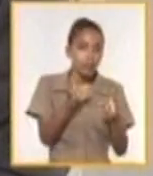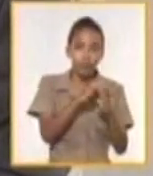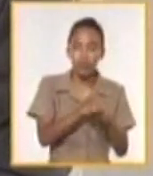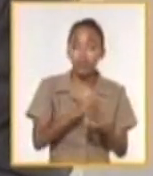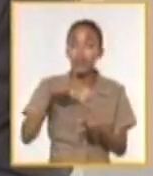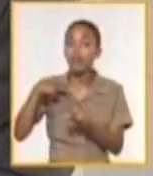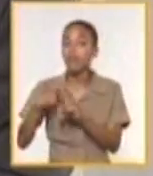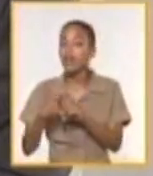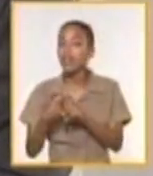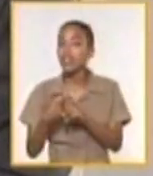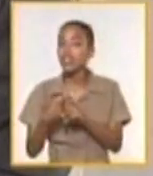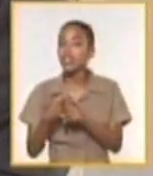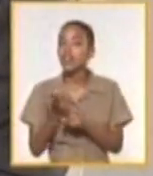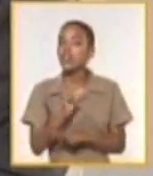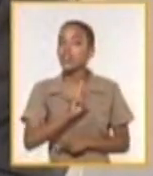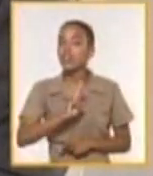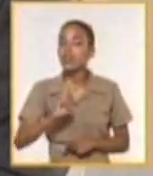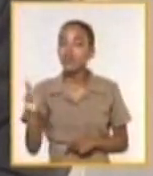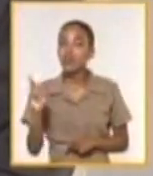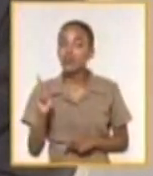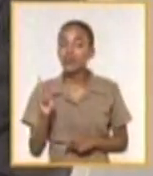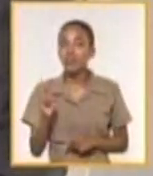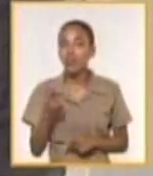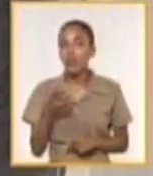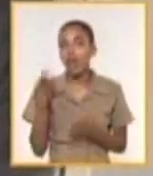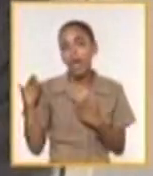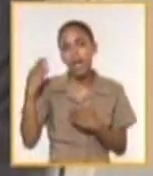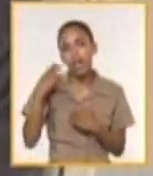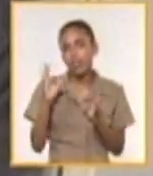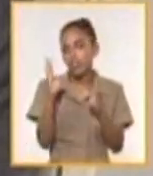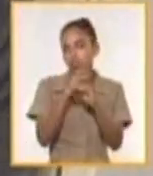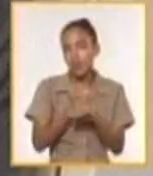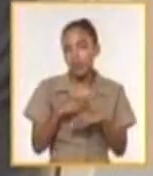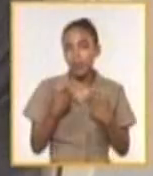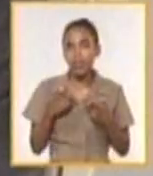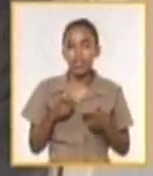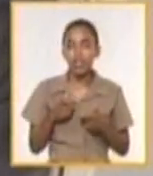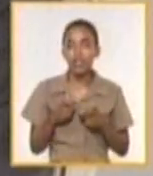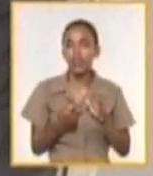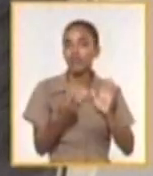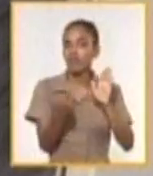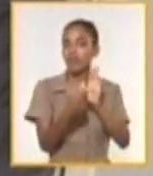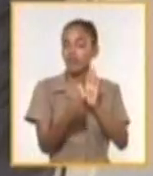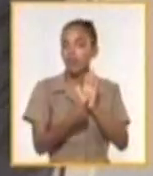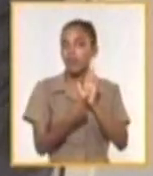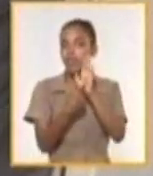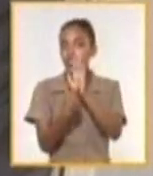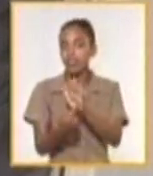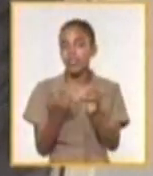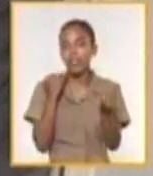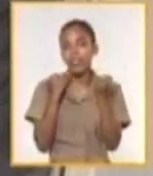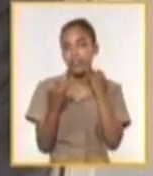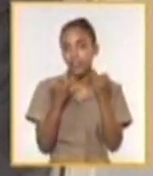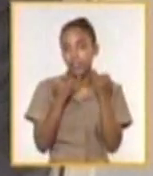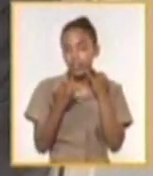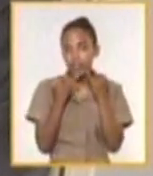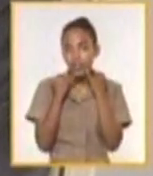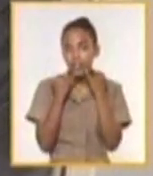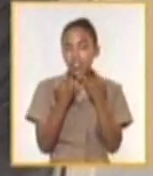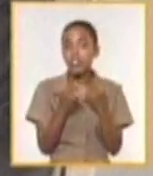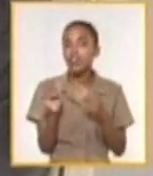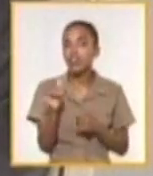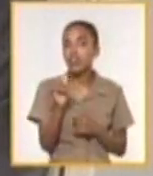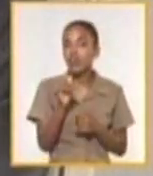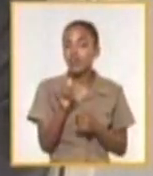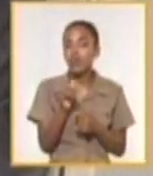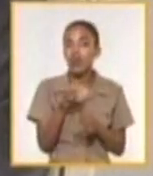revolución, que tampoco las poseía en ese momento para establecer sus intereses, y que dar un paso más significaba abrir el camino